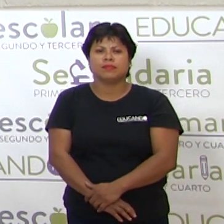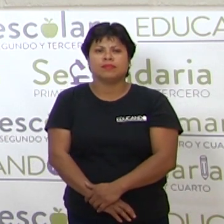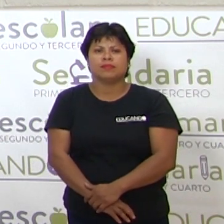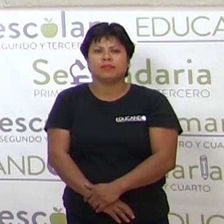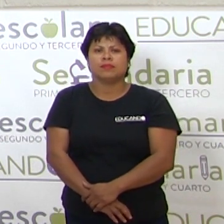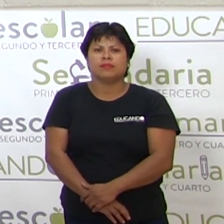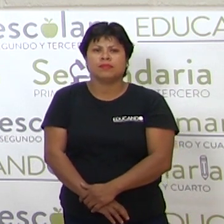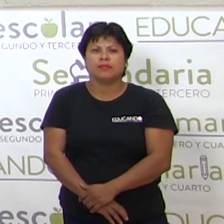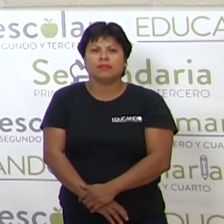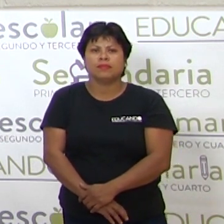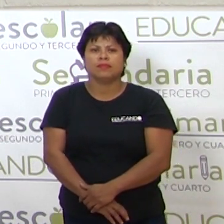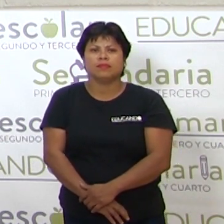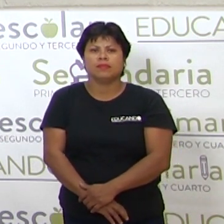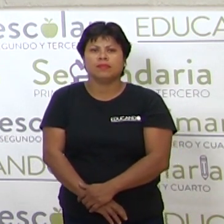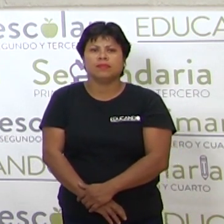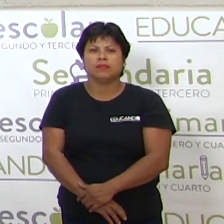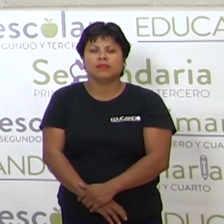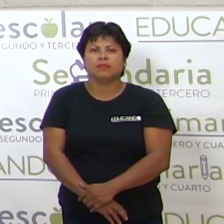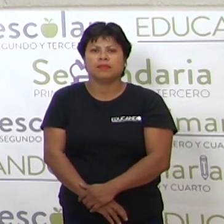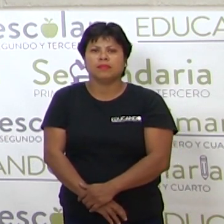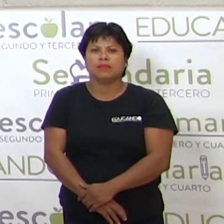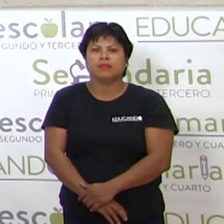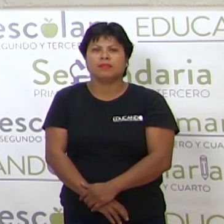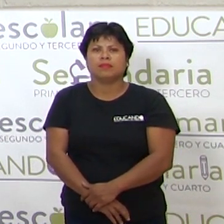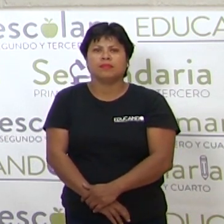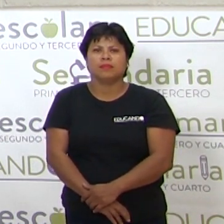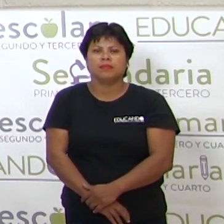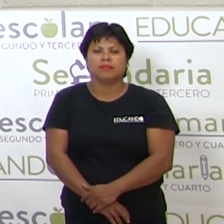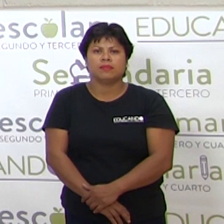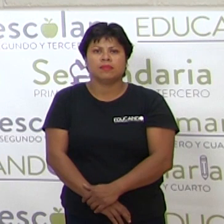ella canta